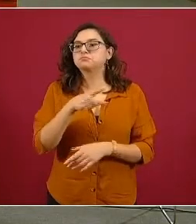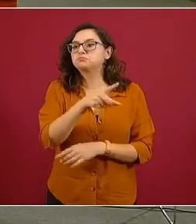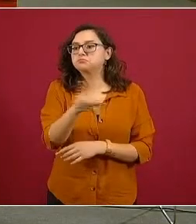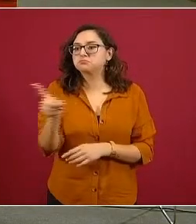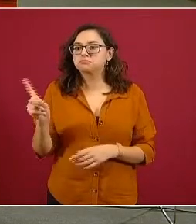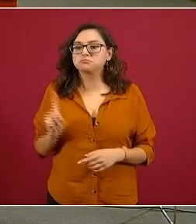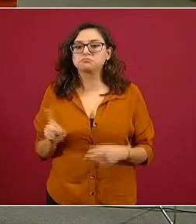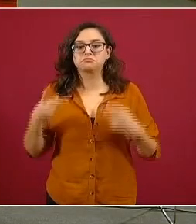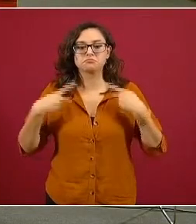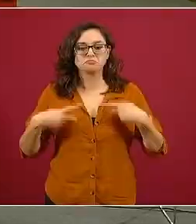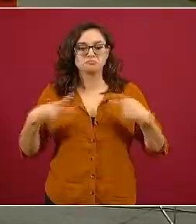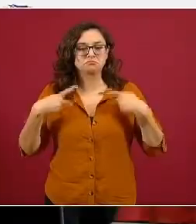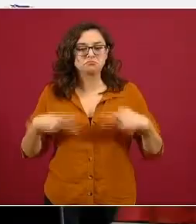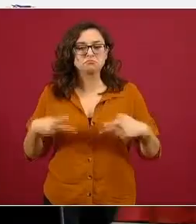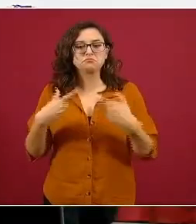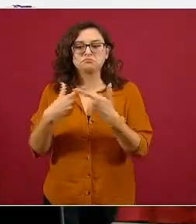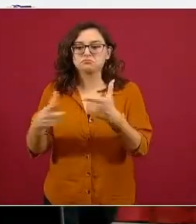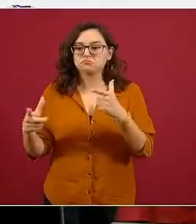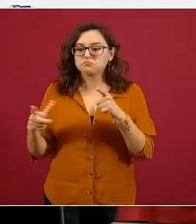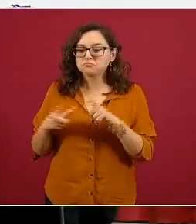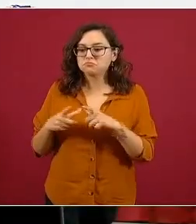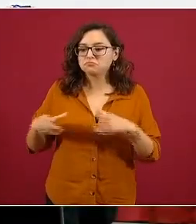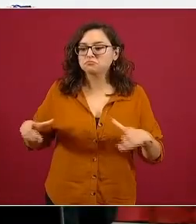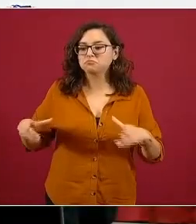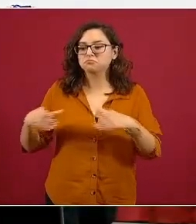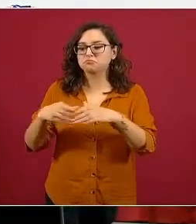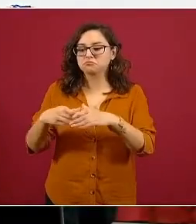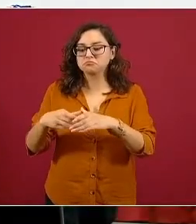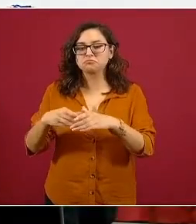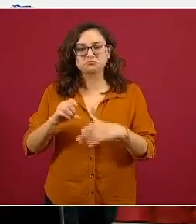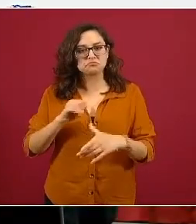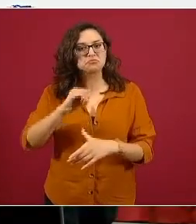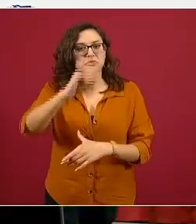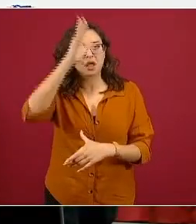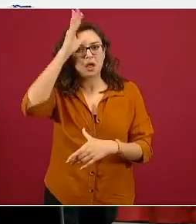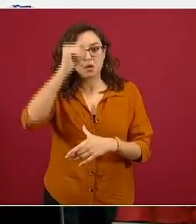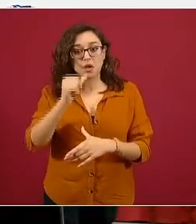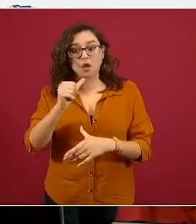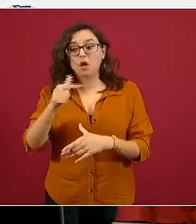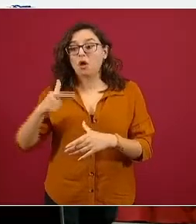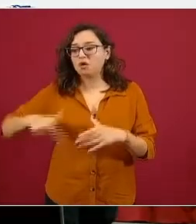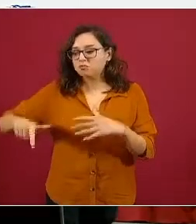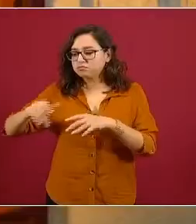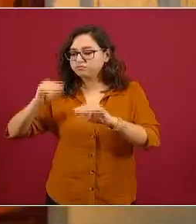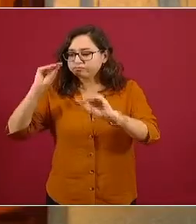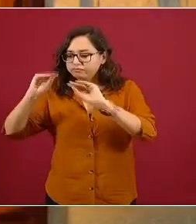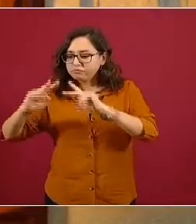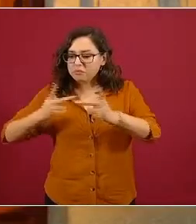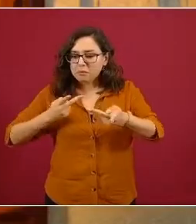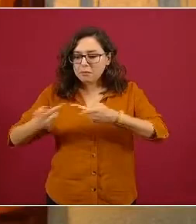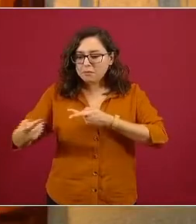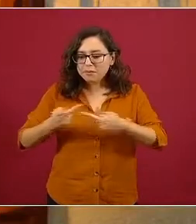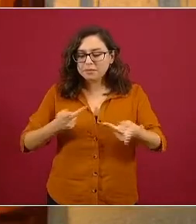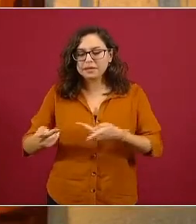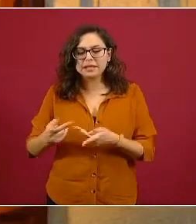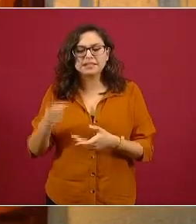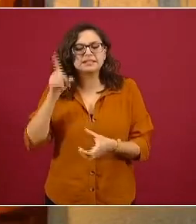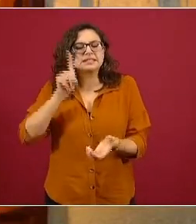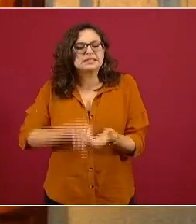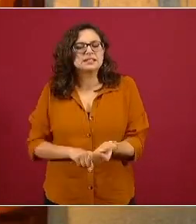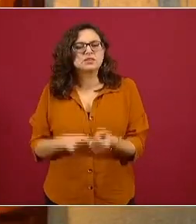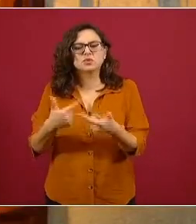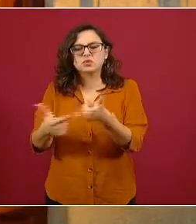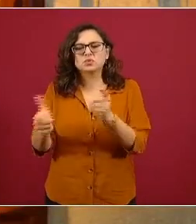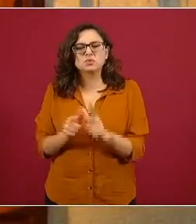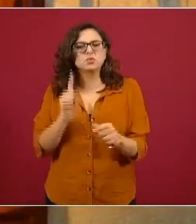miembros de un grupo de trabajo del Buen Fin, que está integrado por los